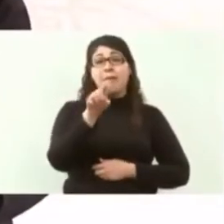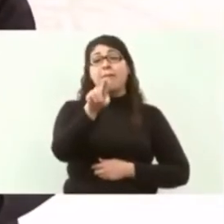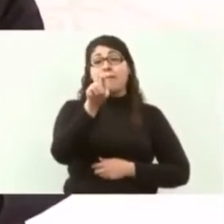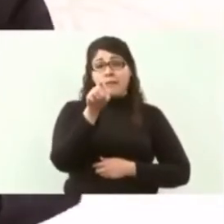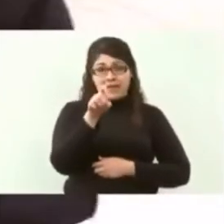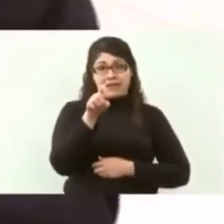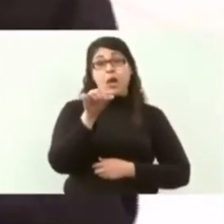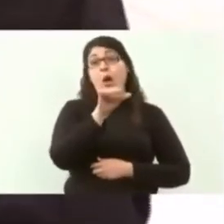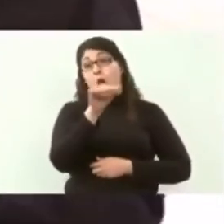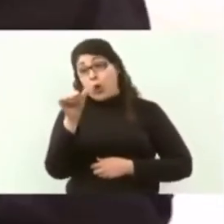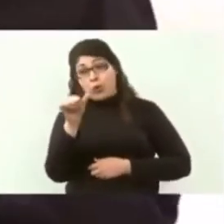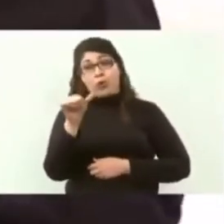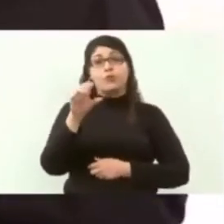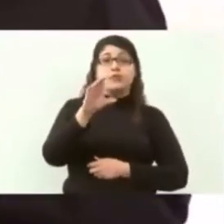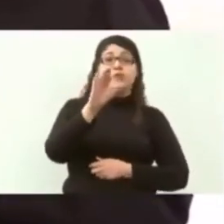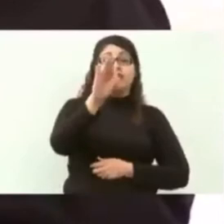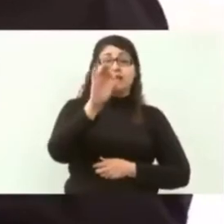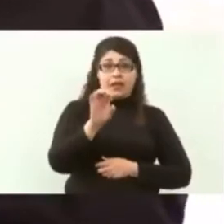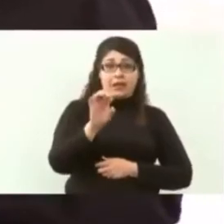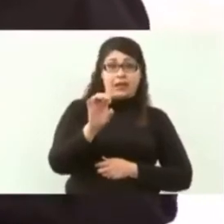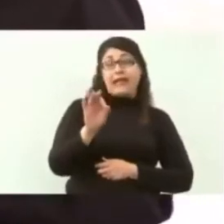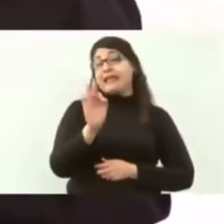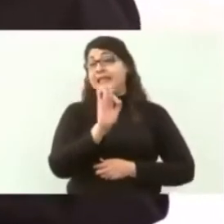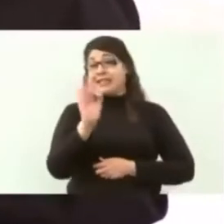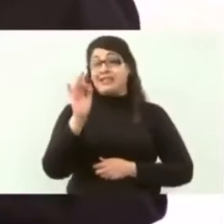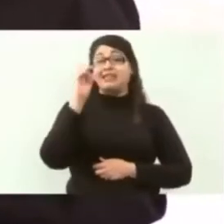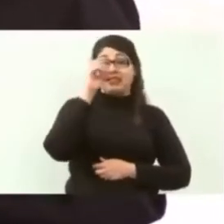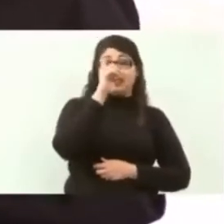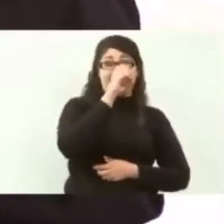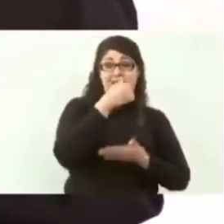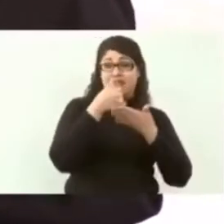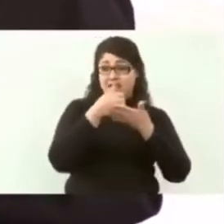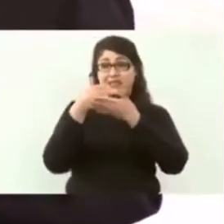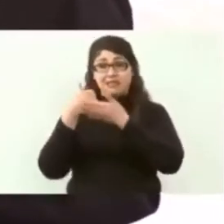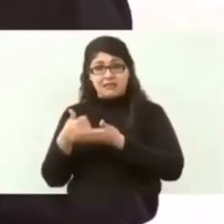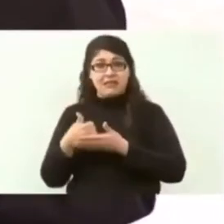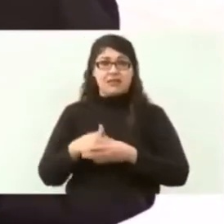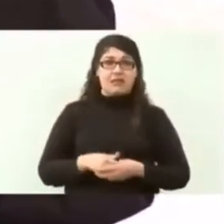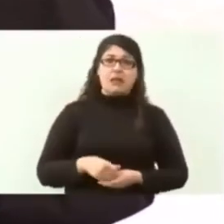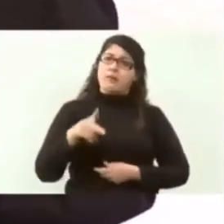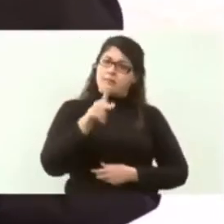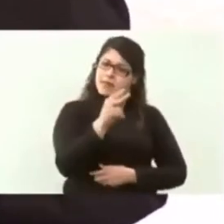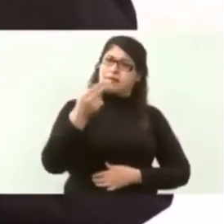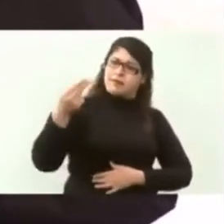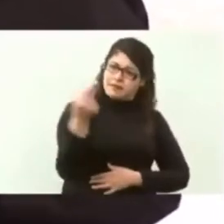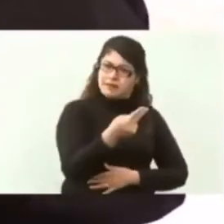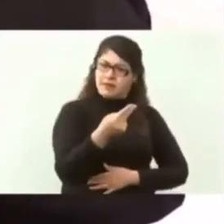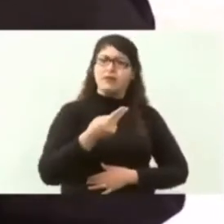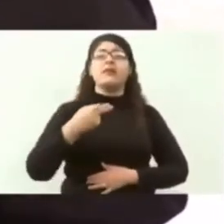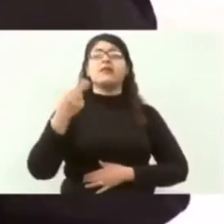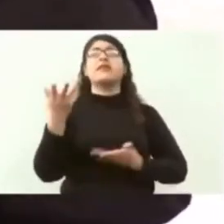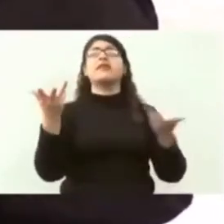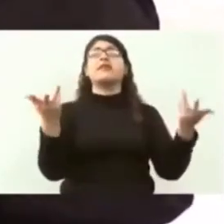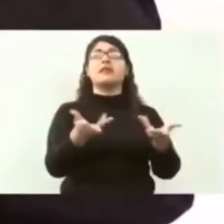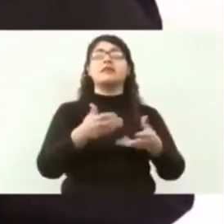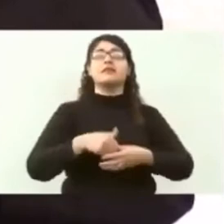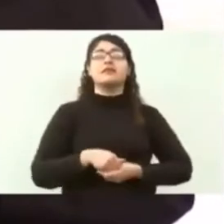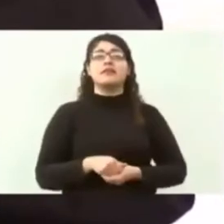una iniciativa de reforma a la Constitución para que vuelva a